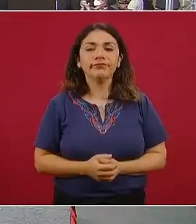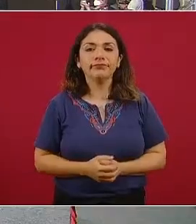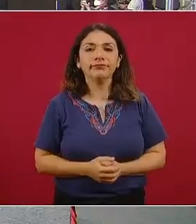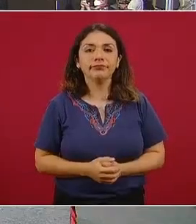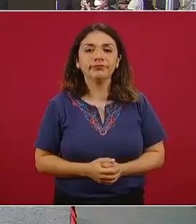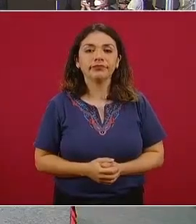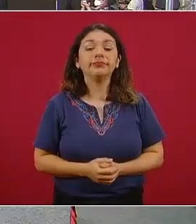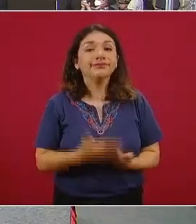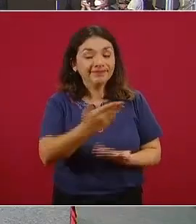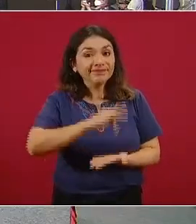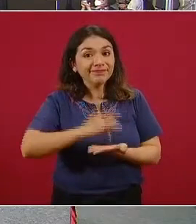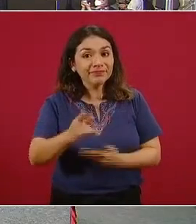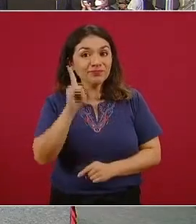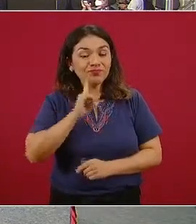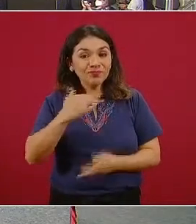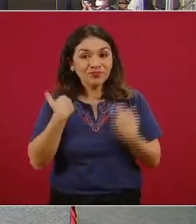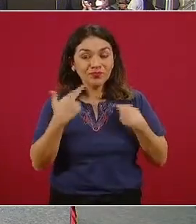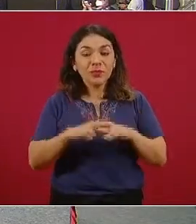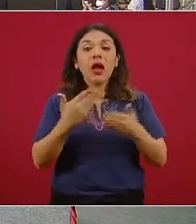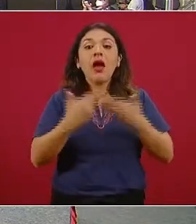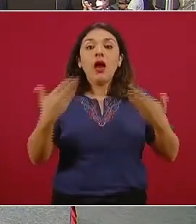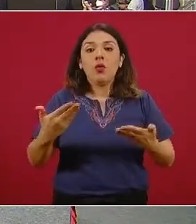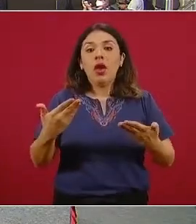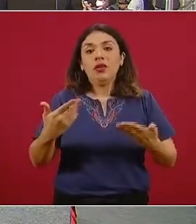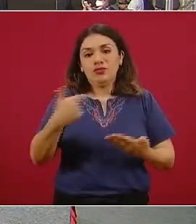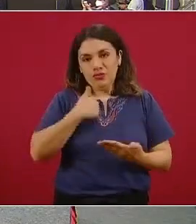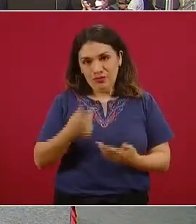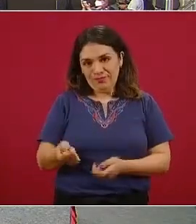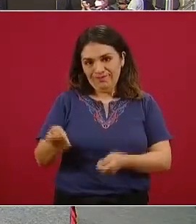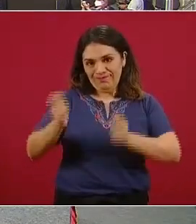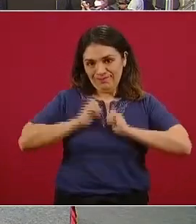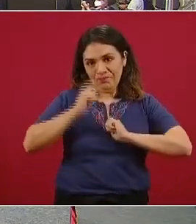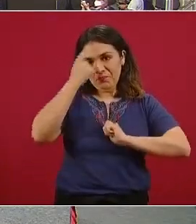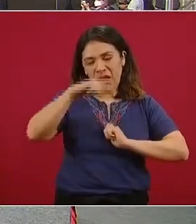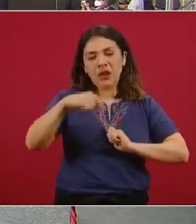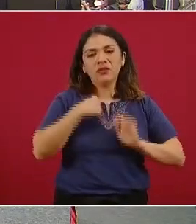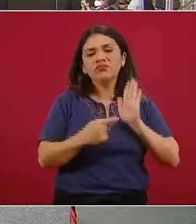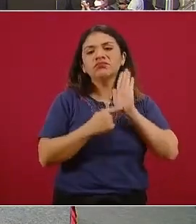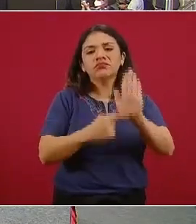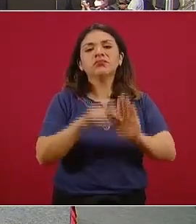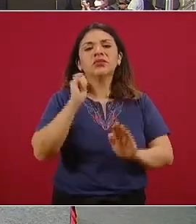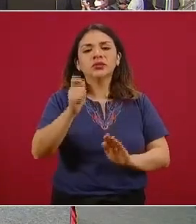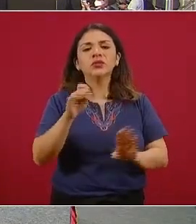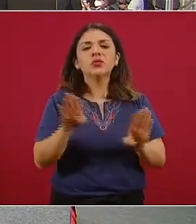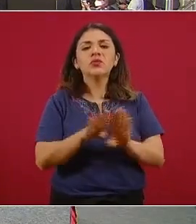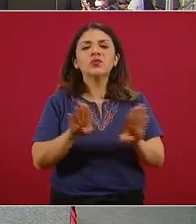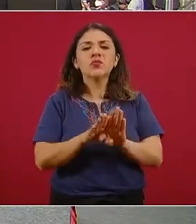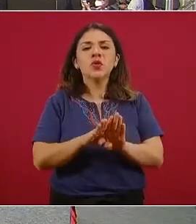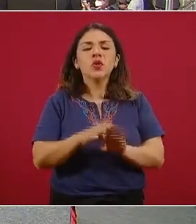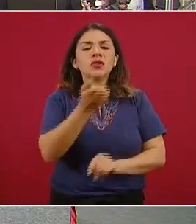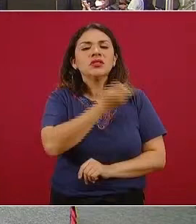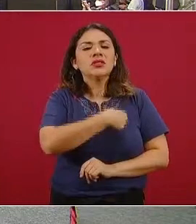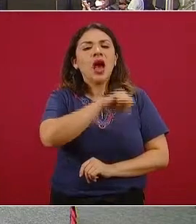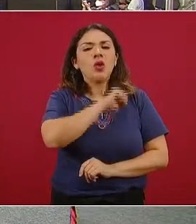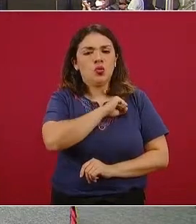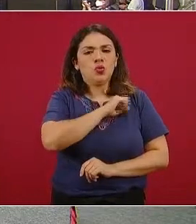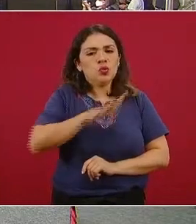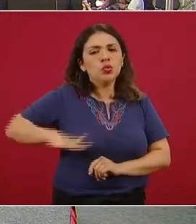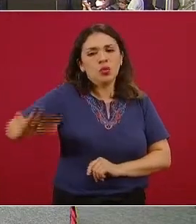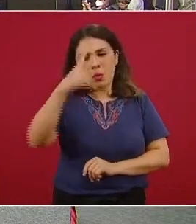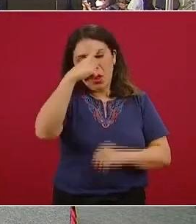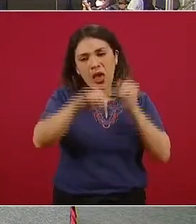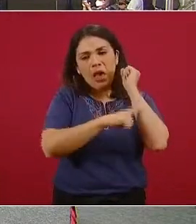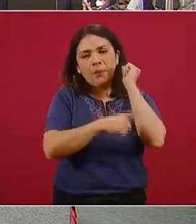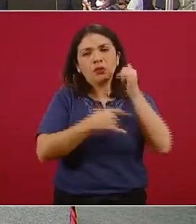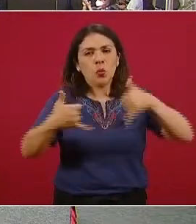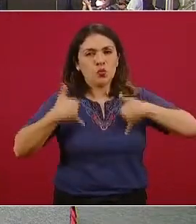Muchas gracias, maestra Rodríguez. Ahora tomaré el micrófono yo para presentar sobre el impacto en salud pública del